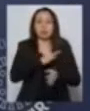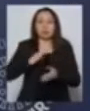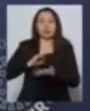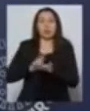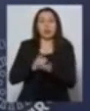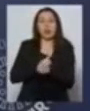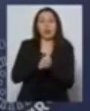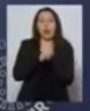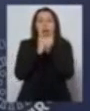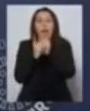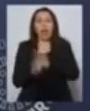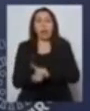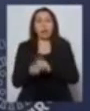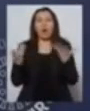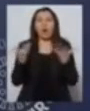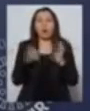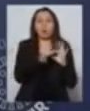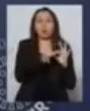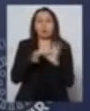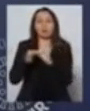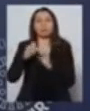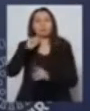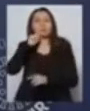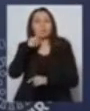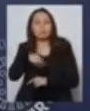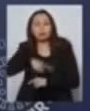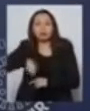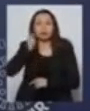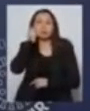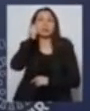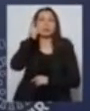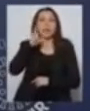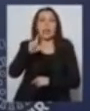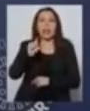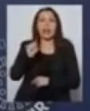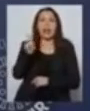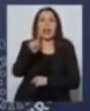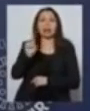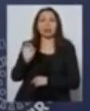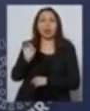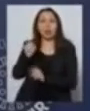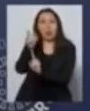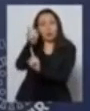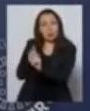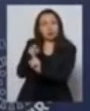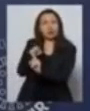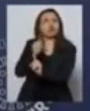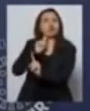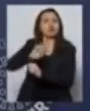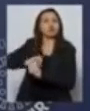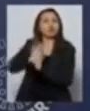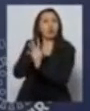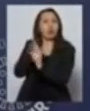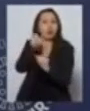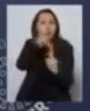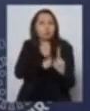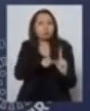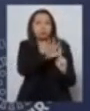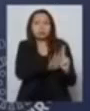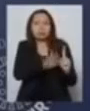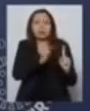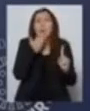un cambio de la definición de lo que entendemos por caso de coronavirus para el